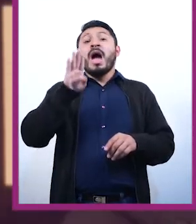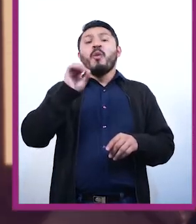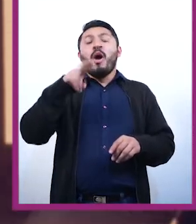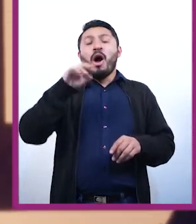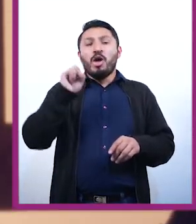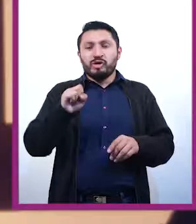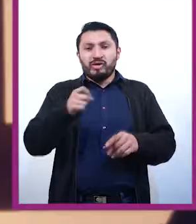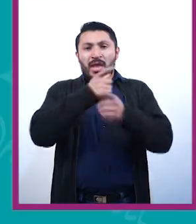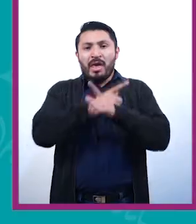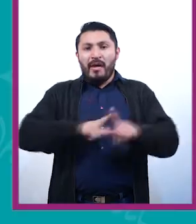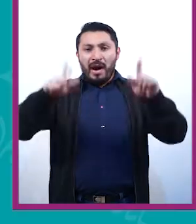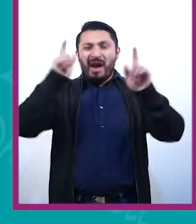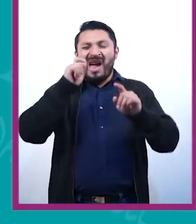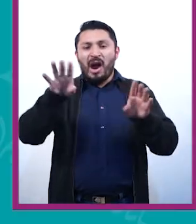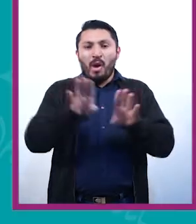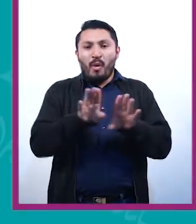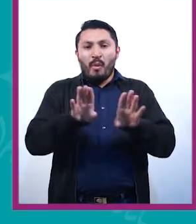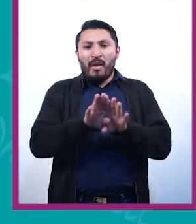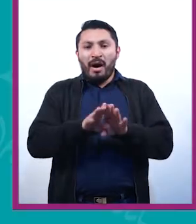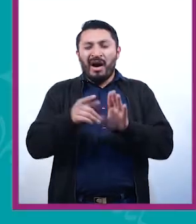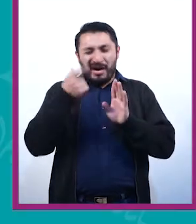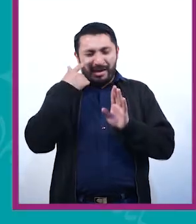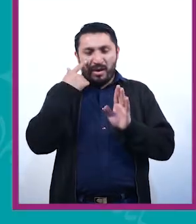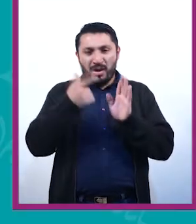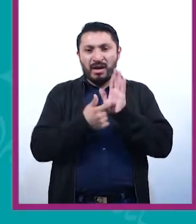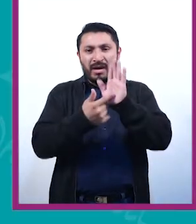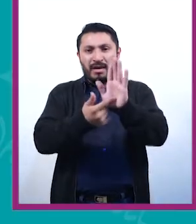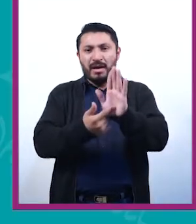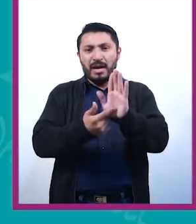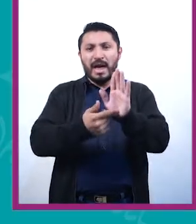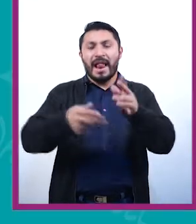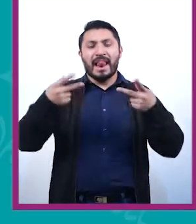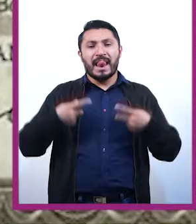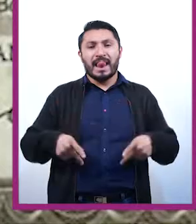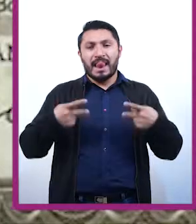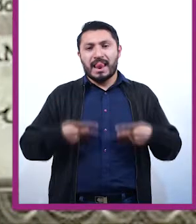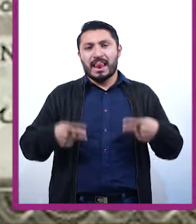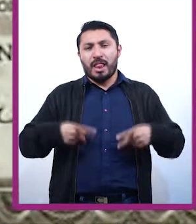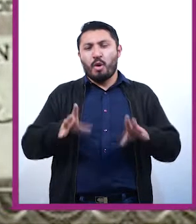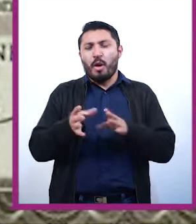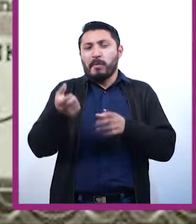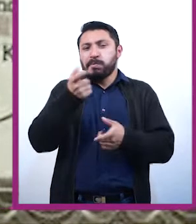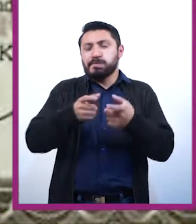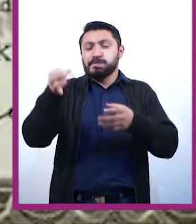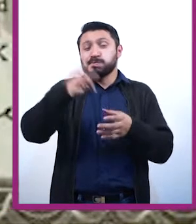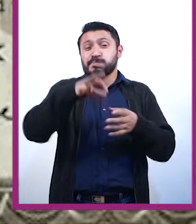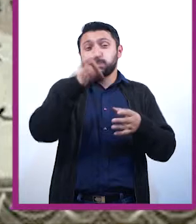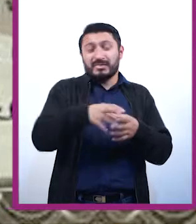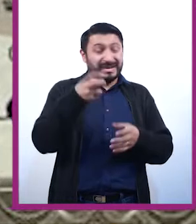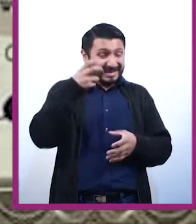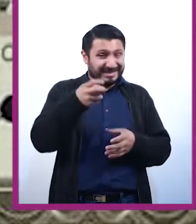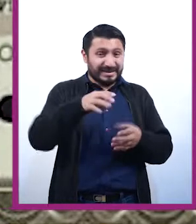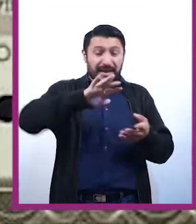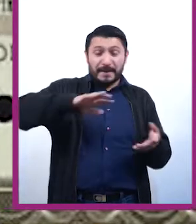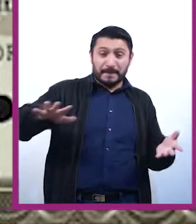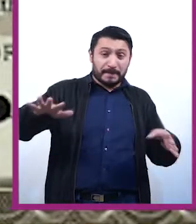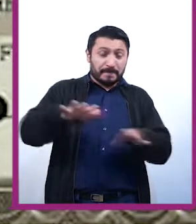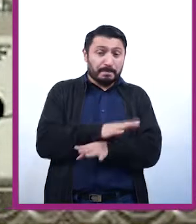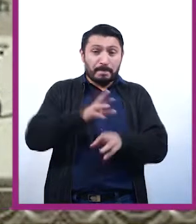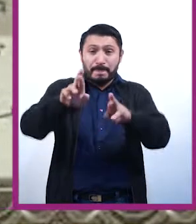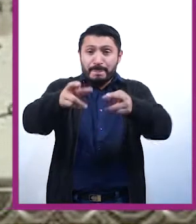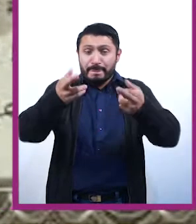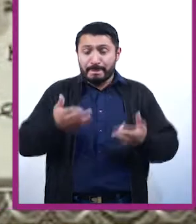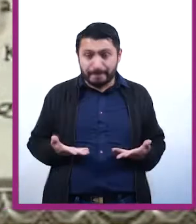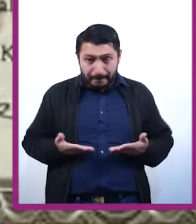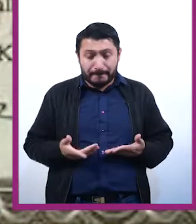bonos llamados bonos libertad, los cuales funcionaban de la siguiente manera. Los ciudadanos invertían sus ahorros en dichos bonos